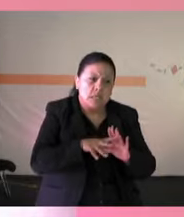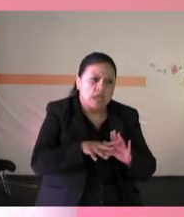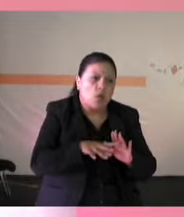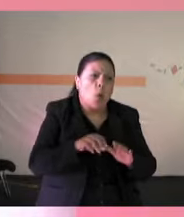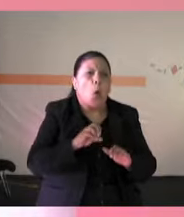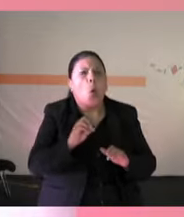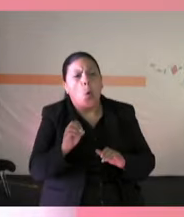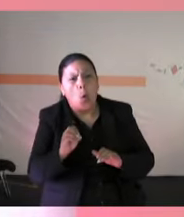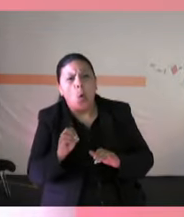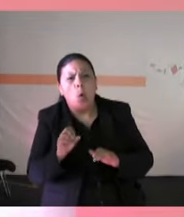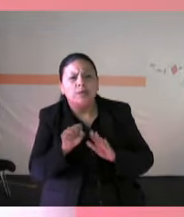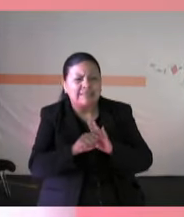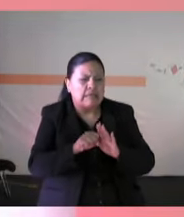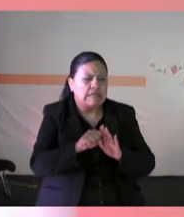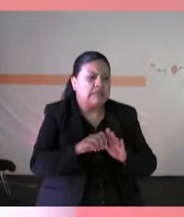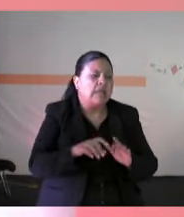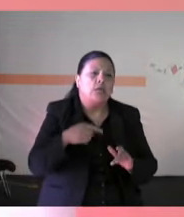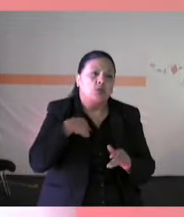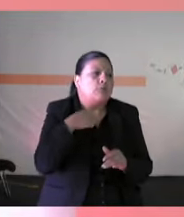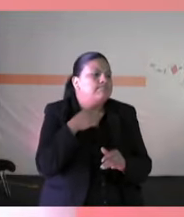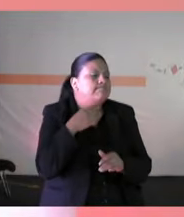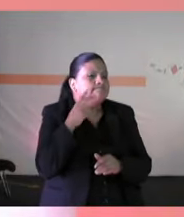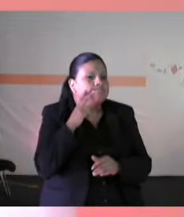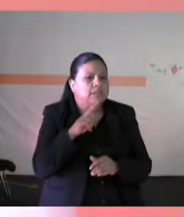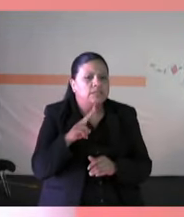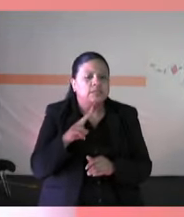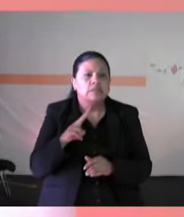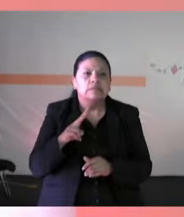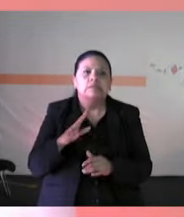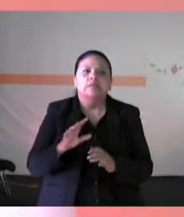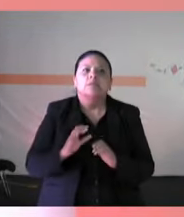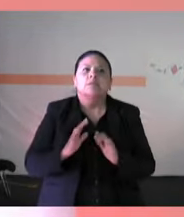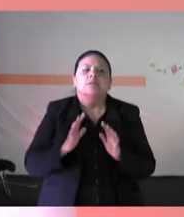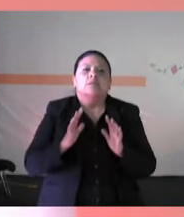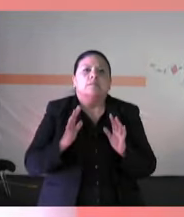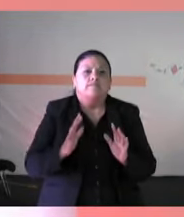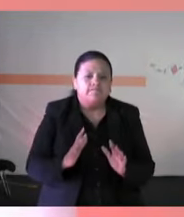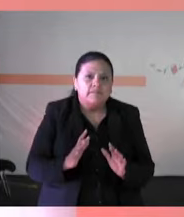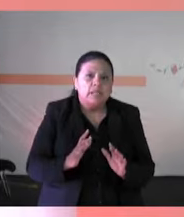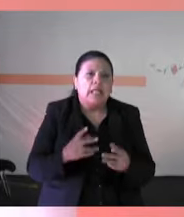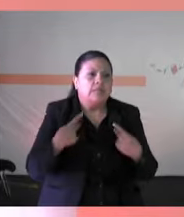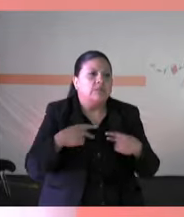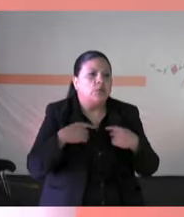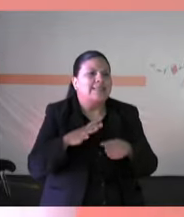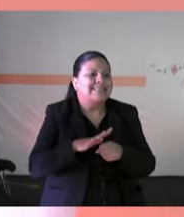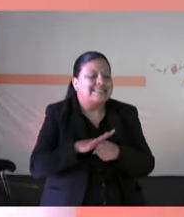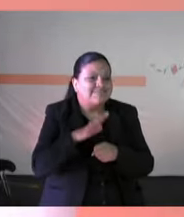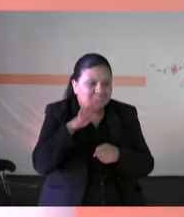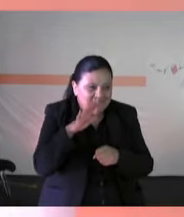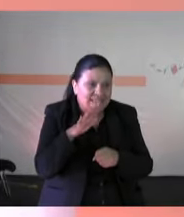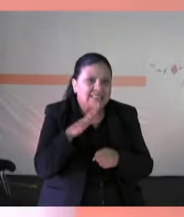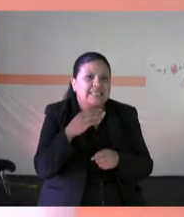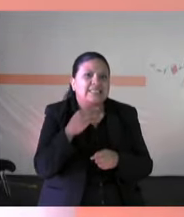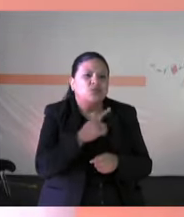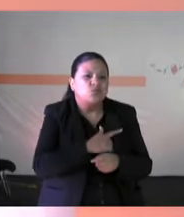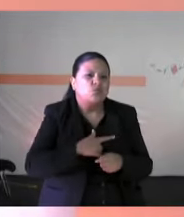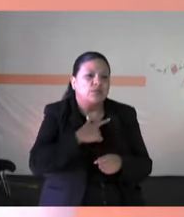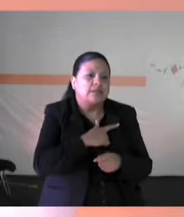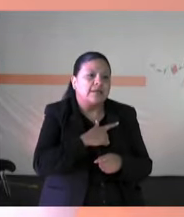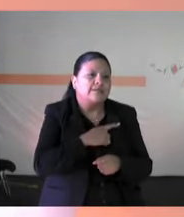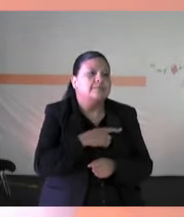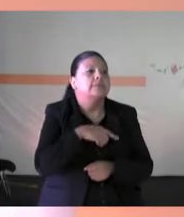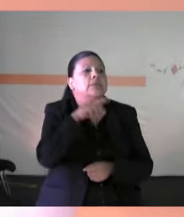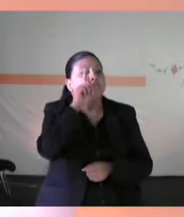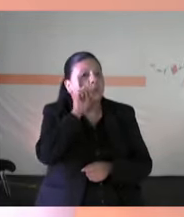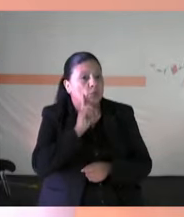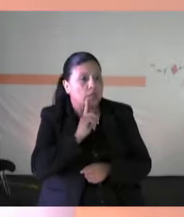Y lo que encontré que me dejó fría es que las personas que más consumen esto son las mujeres. ¿Alguien